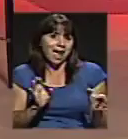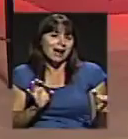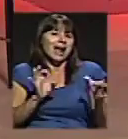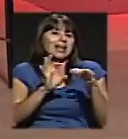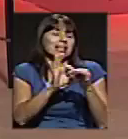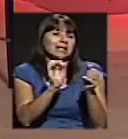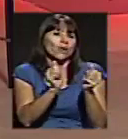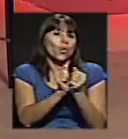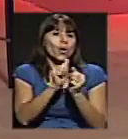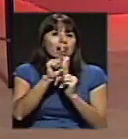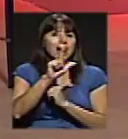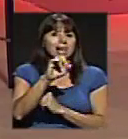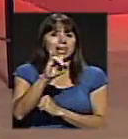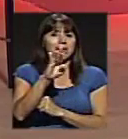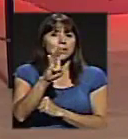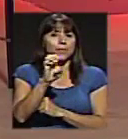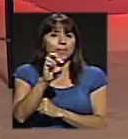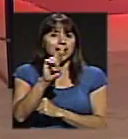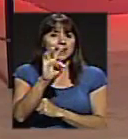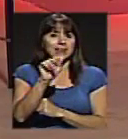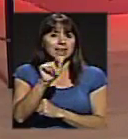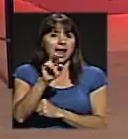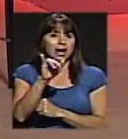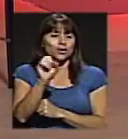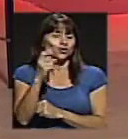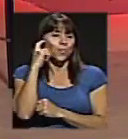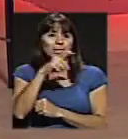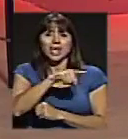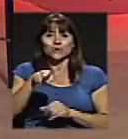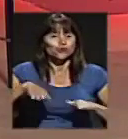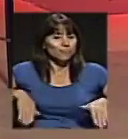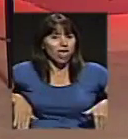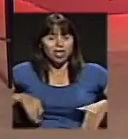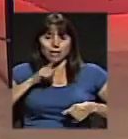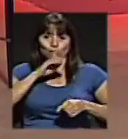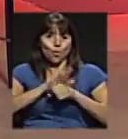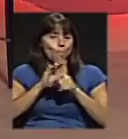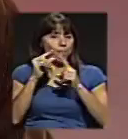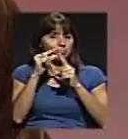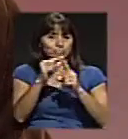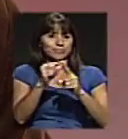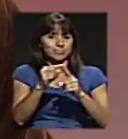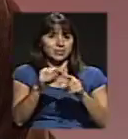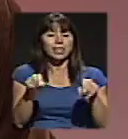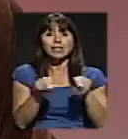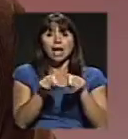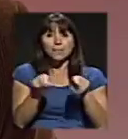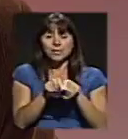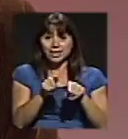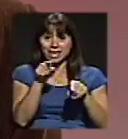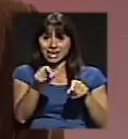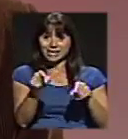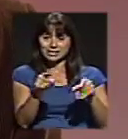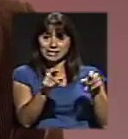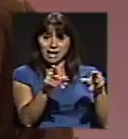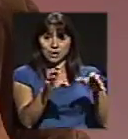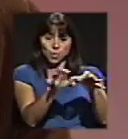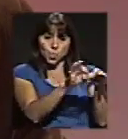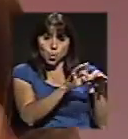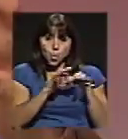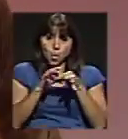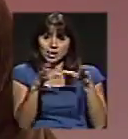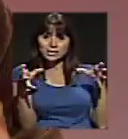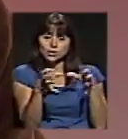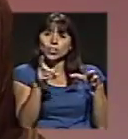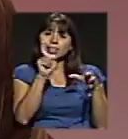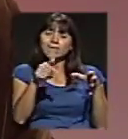palabra. Igual otros partidos, aquí el tema es que la coalición tiene que tener una agenda que realmente le plantee